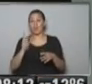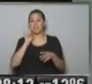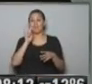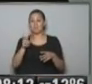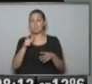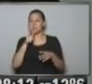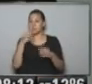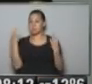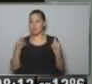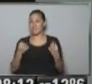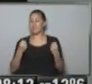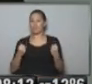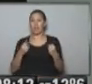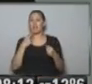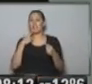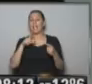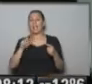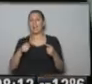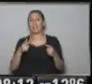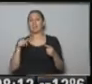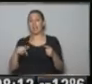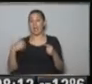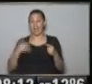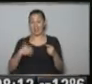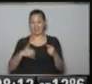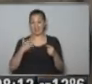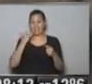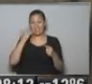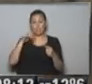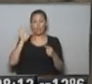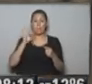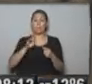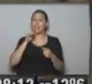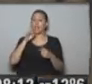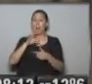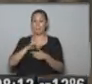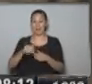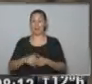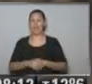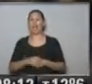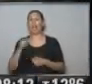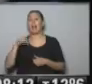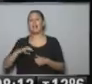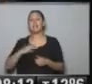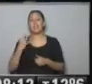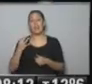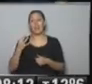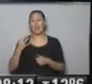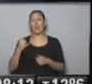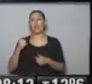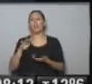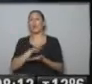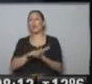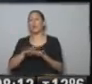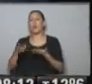su fuerza, su vigor y con una presencia aquí en la Argentina y en toda nuestra América, ¿no? Este año estrena nuevas